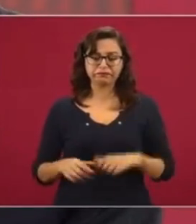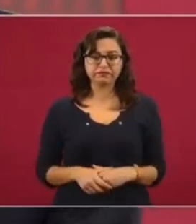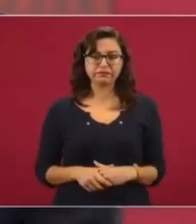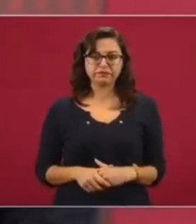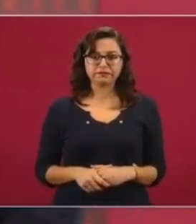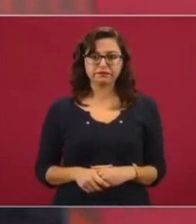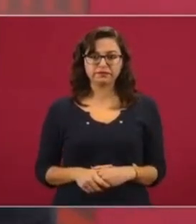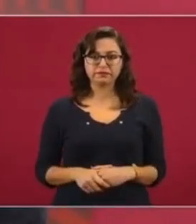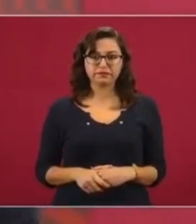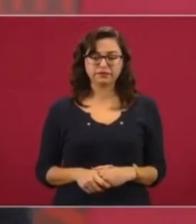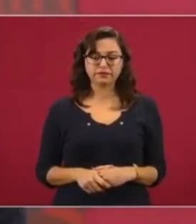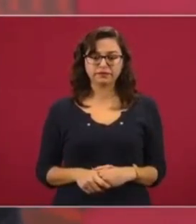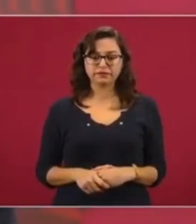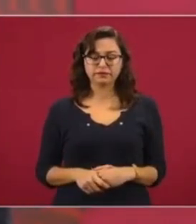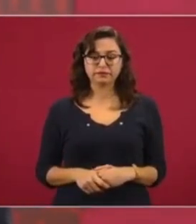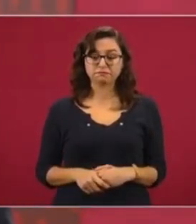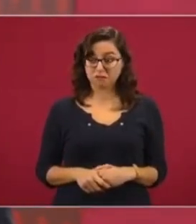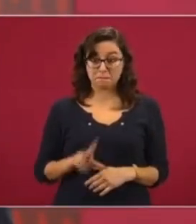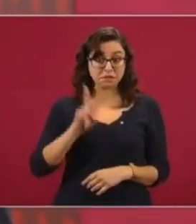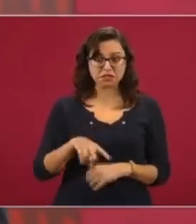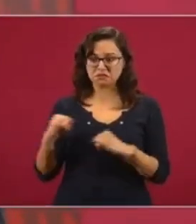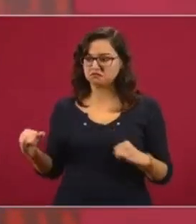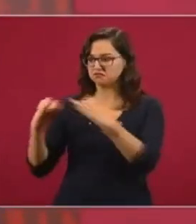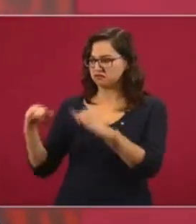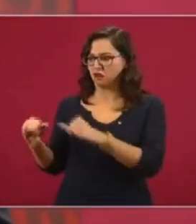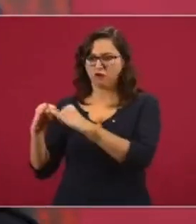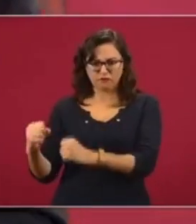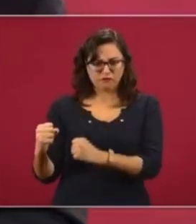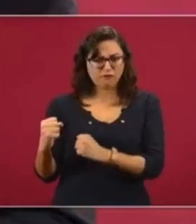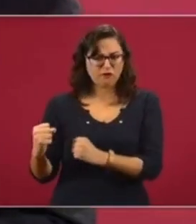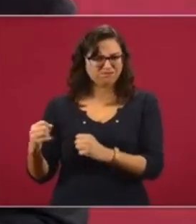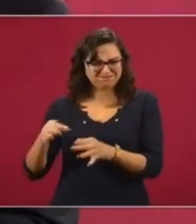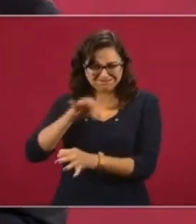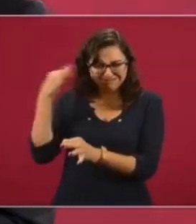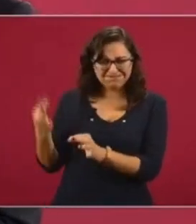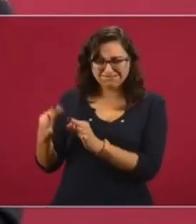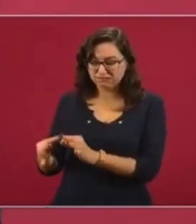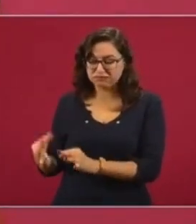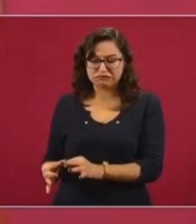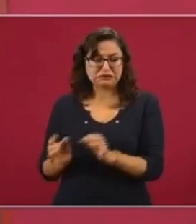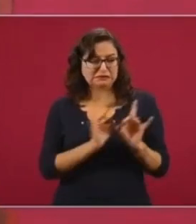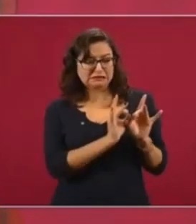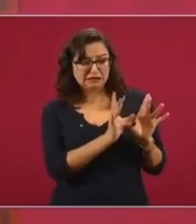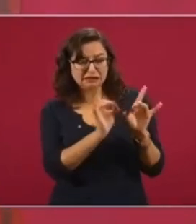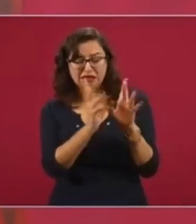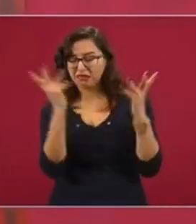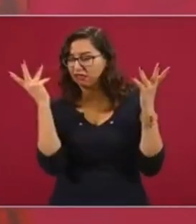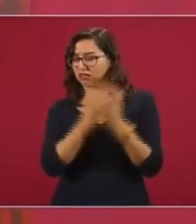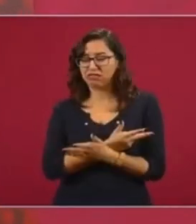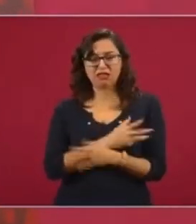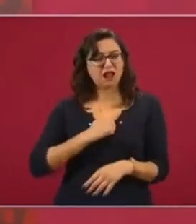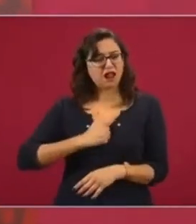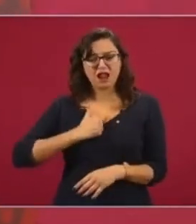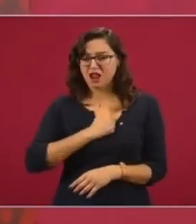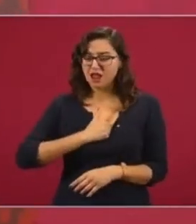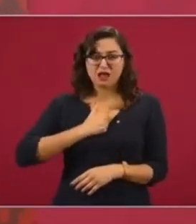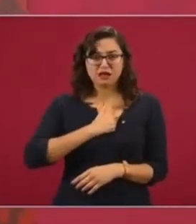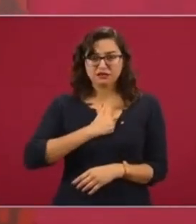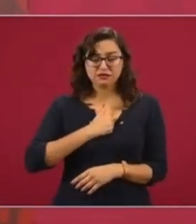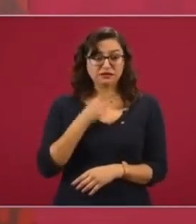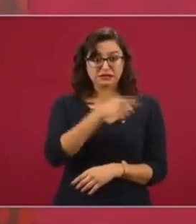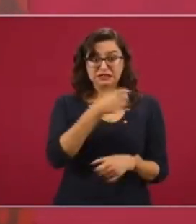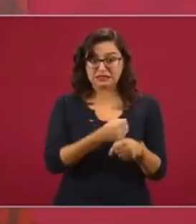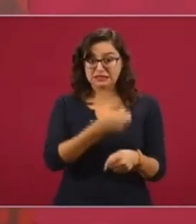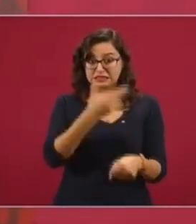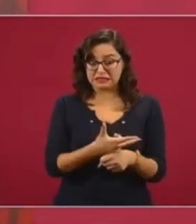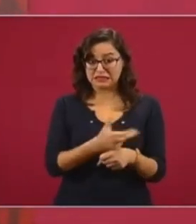fuertes que ni estos asuntos tan lamentables como es el involucramiento de un